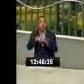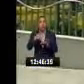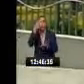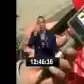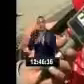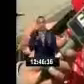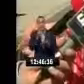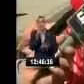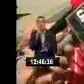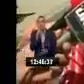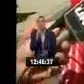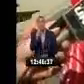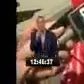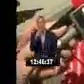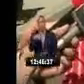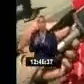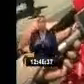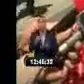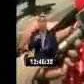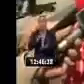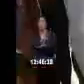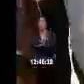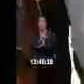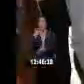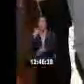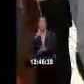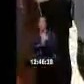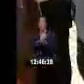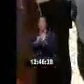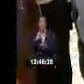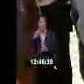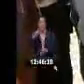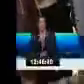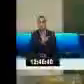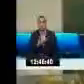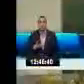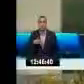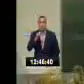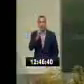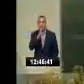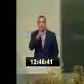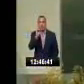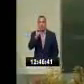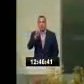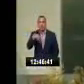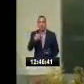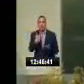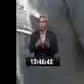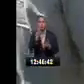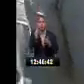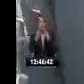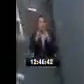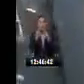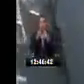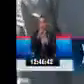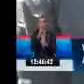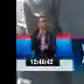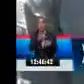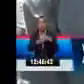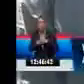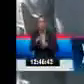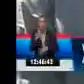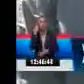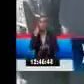de insumos está la tercer semana que estamos aquí en esto el vicepresidente de la república a otro semen holzner hizo una visita a la casa de salud